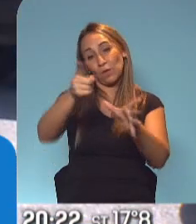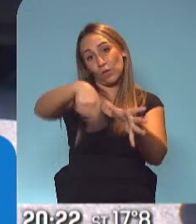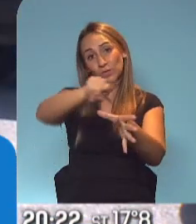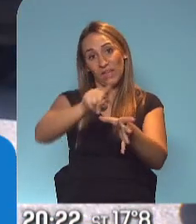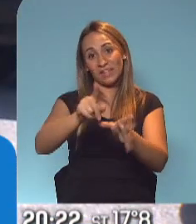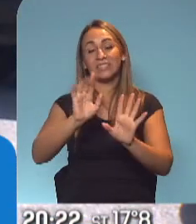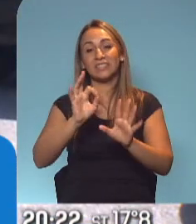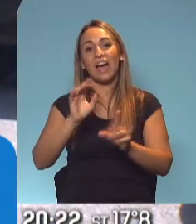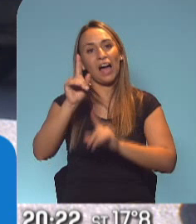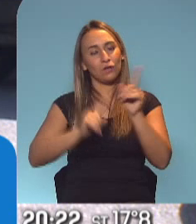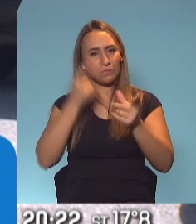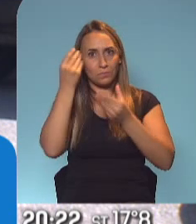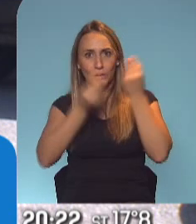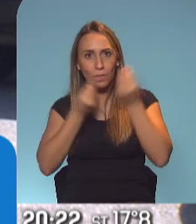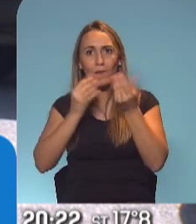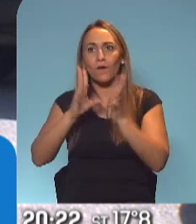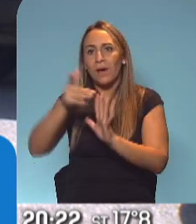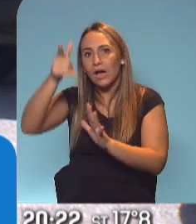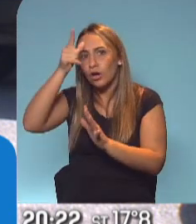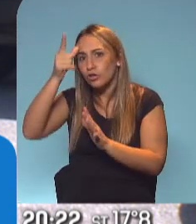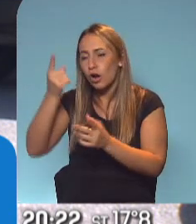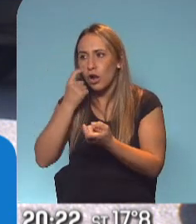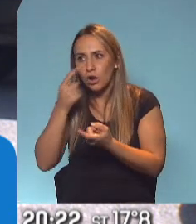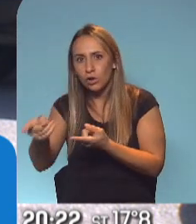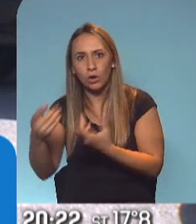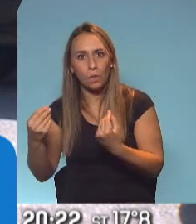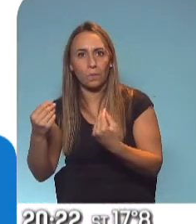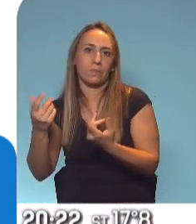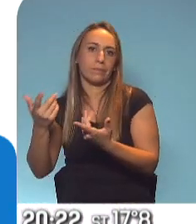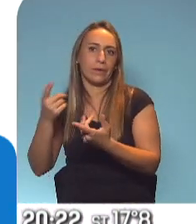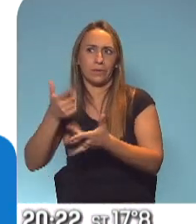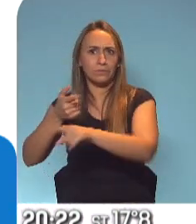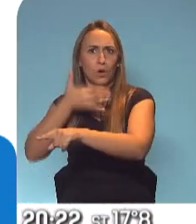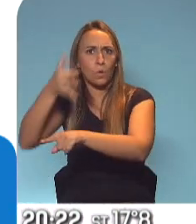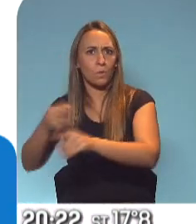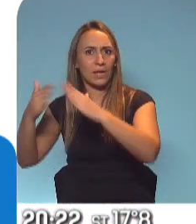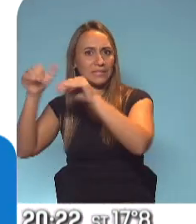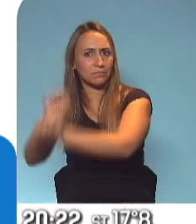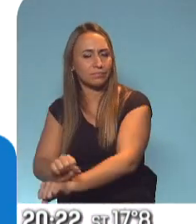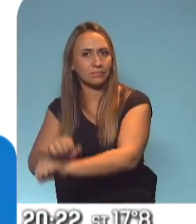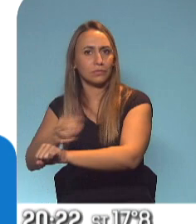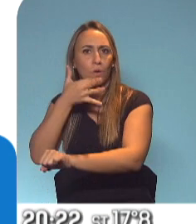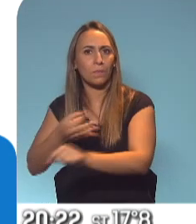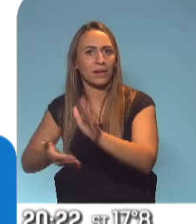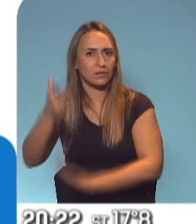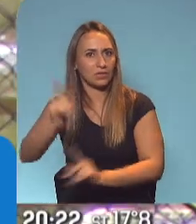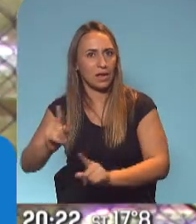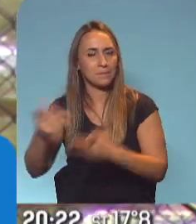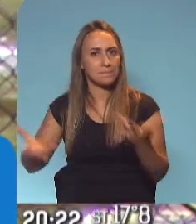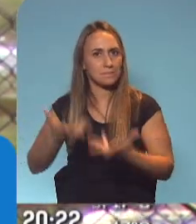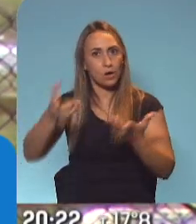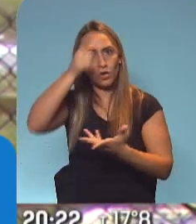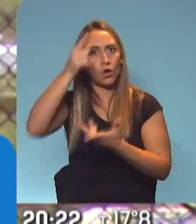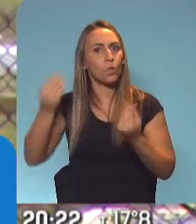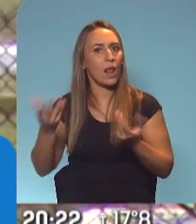qué mecanismos de control se ponen en marcha por el Estado provincial. Y aquí hay muchas alternativas. Algunas de las